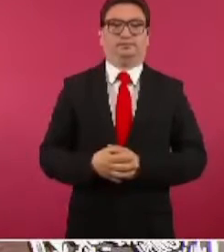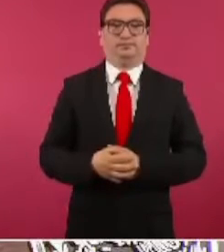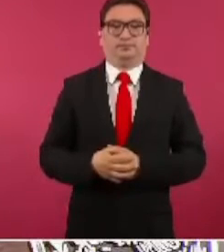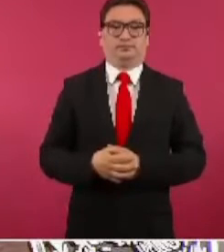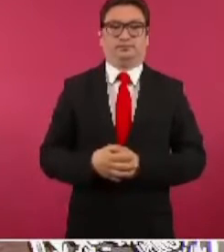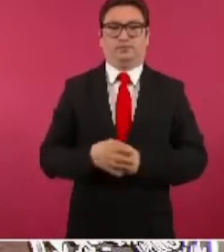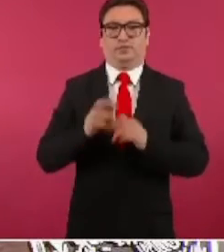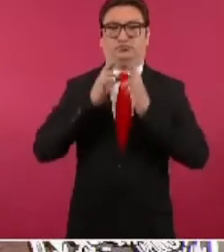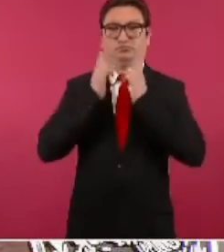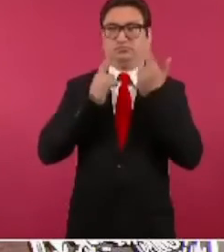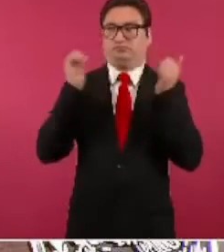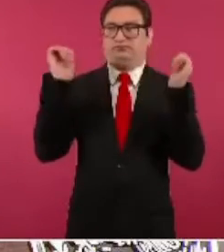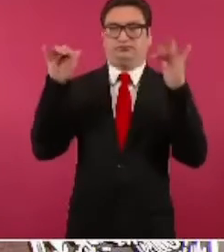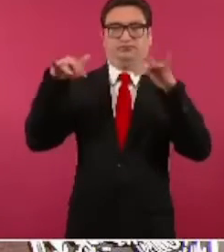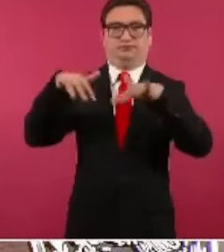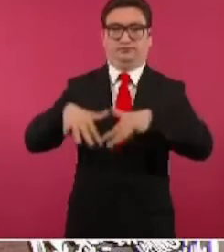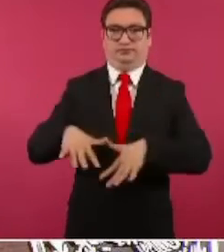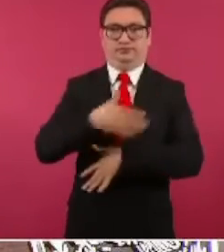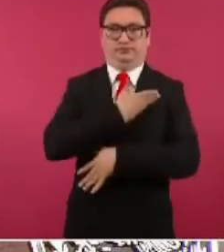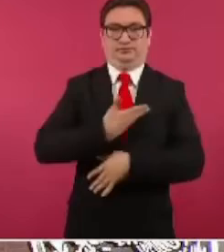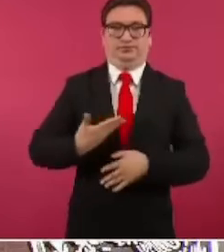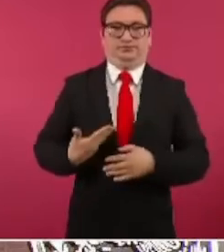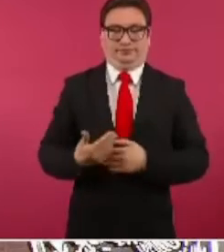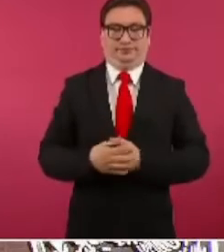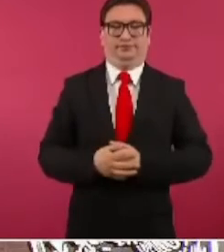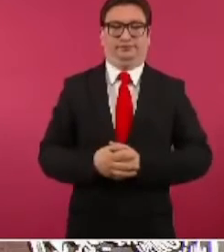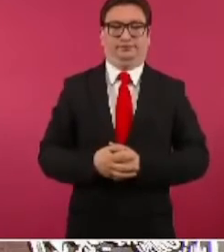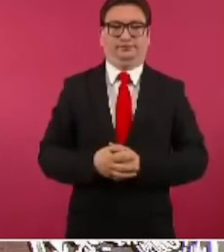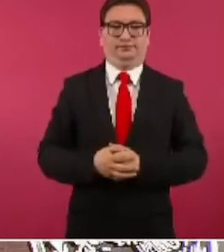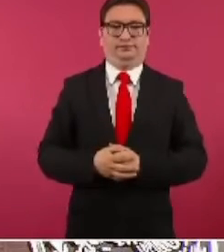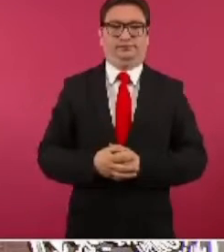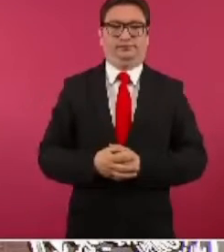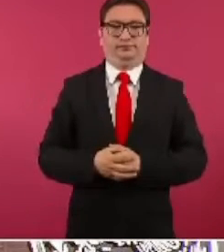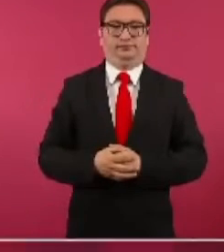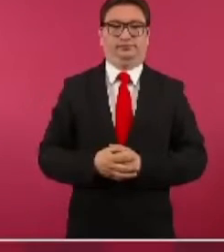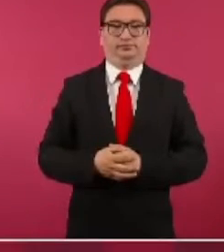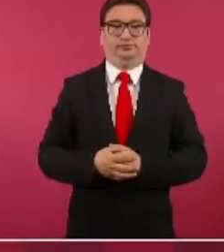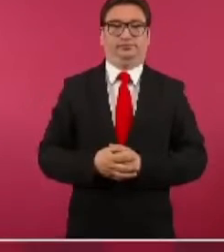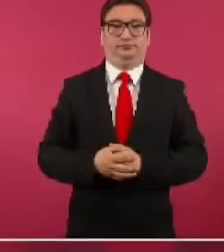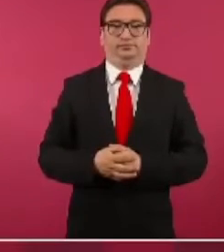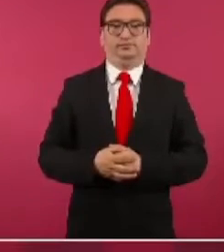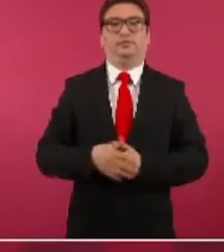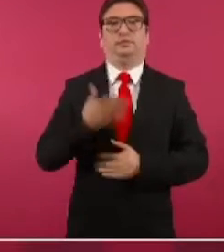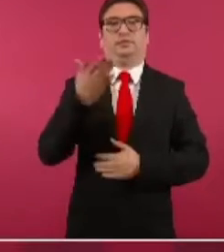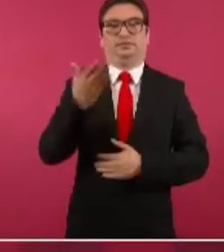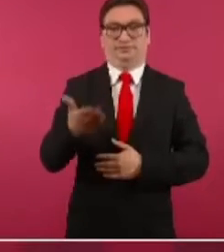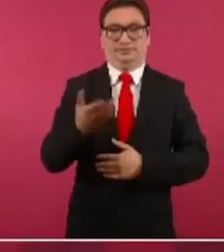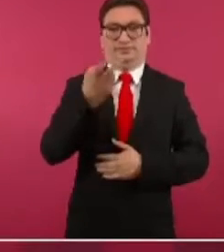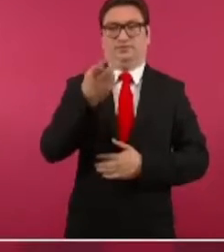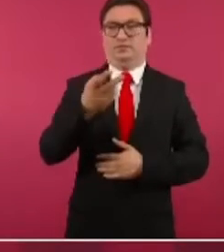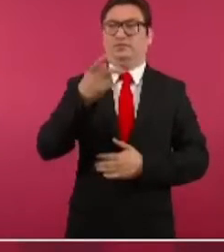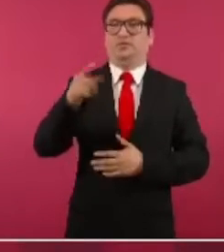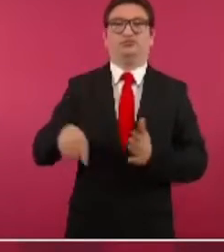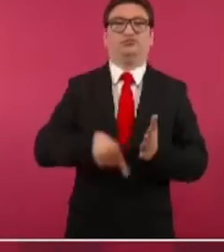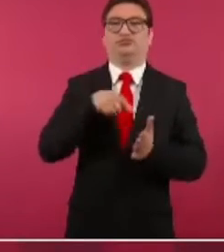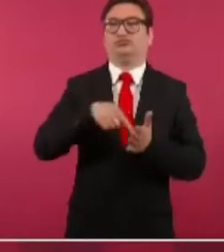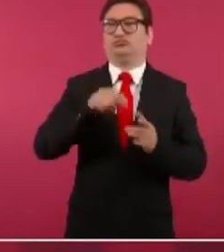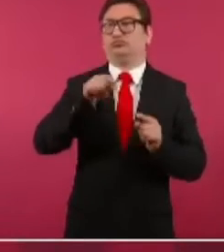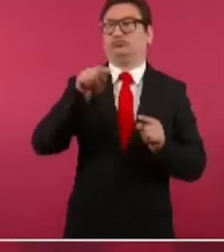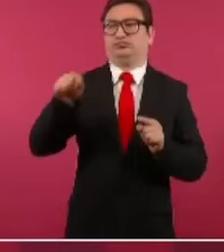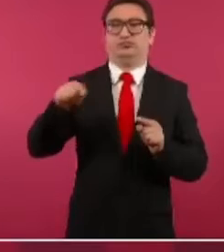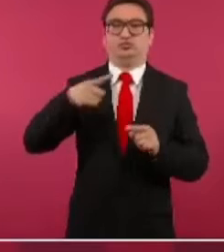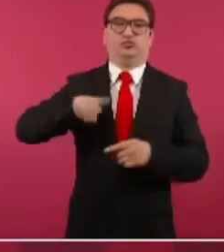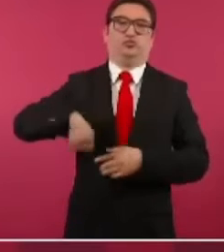reunión de presidentes. Entonces, en todos lados